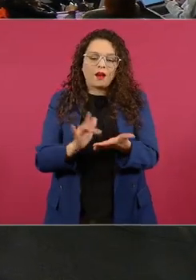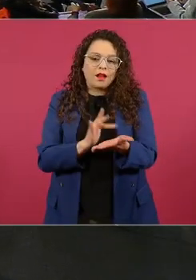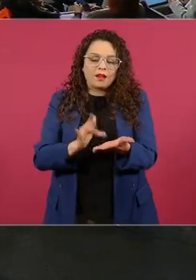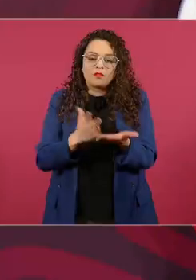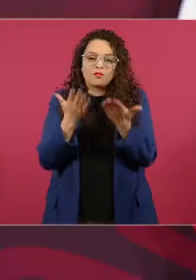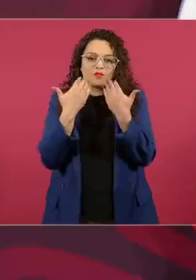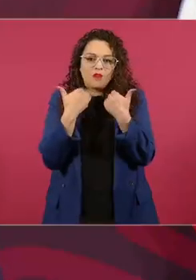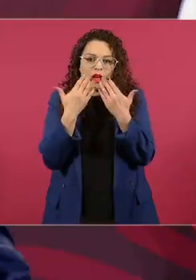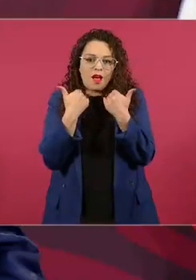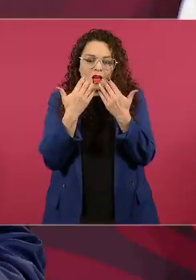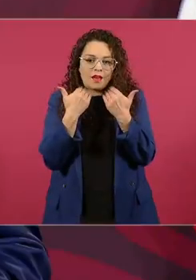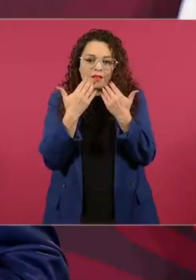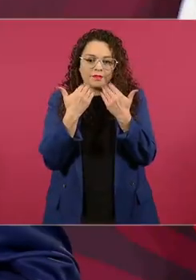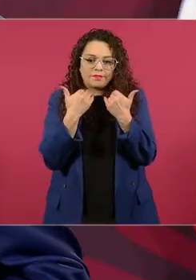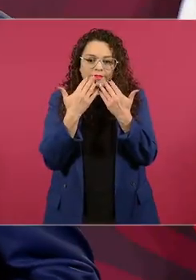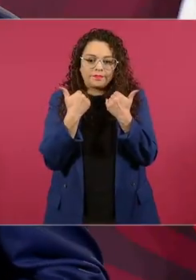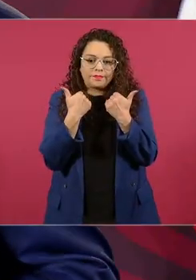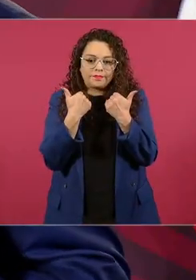a